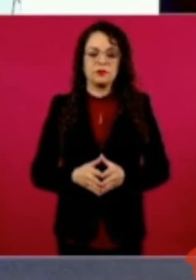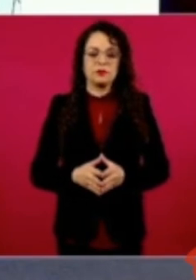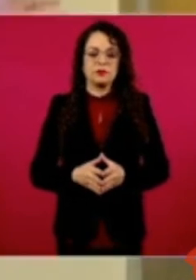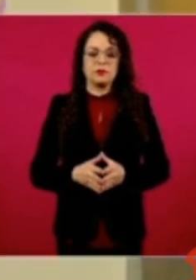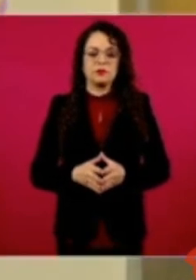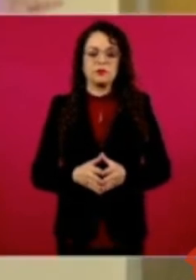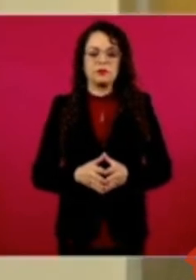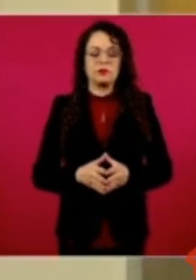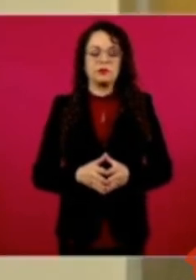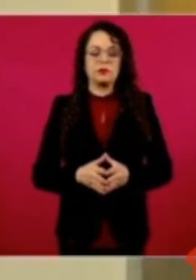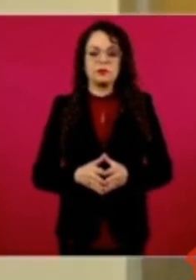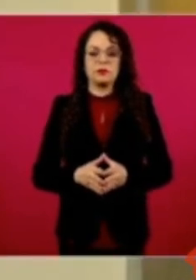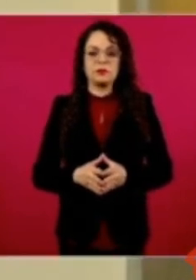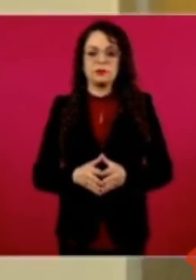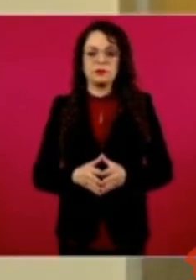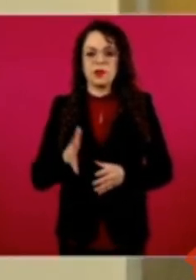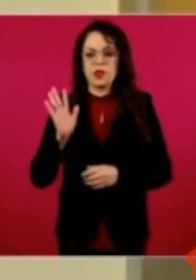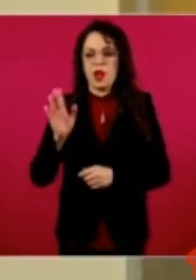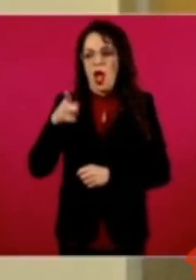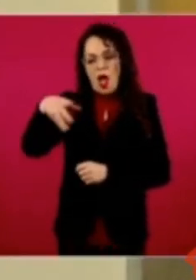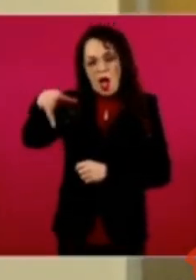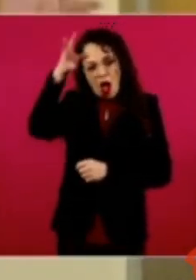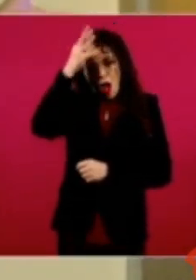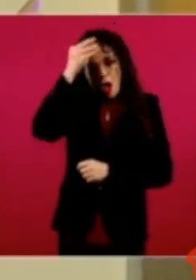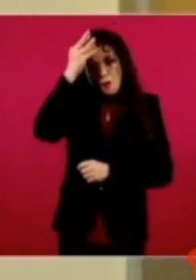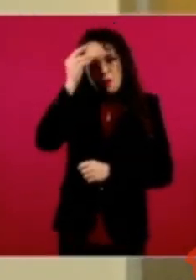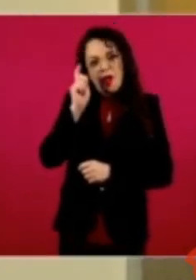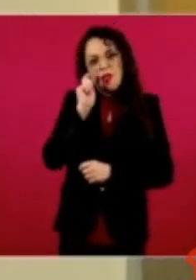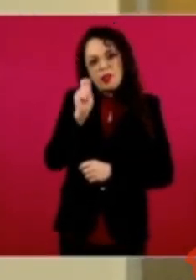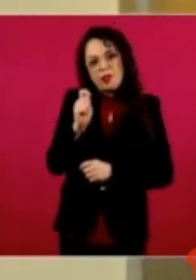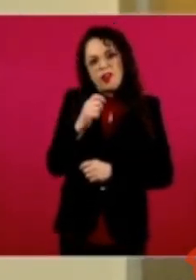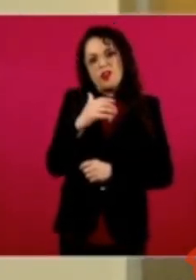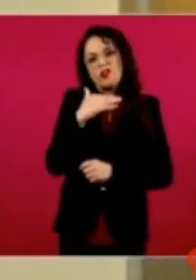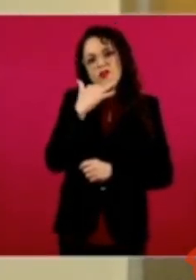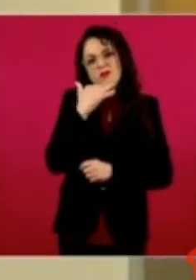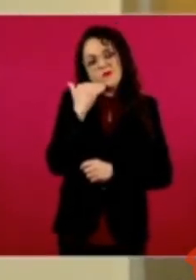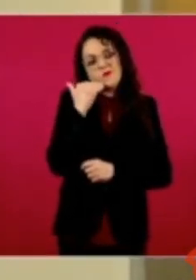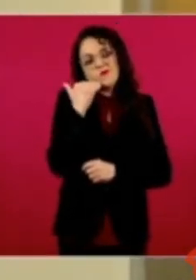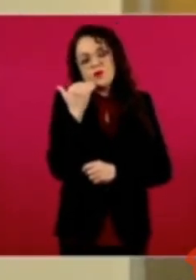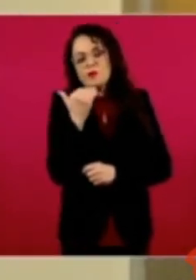Entonces, eso es lo que está a cambio.